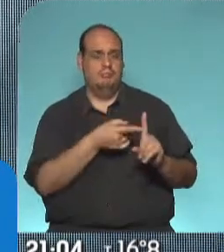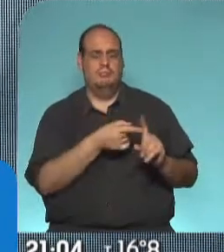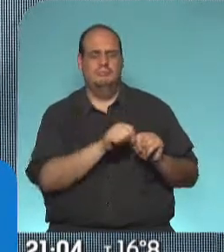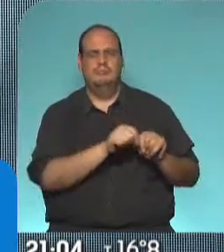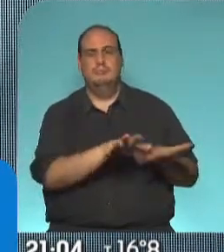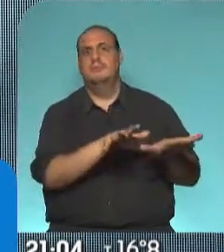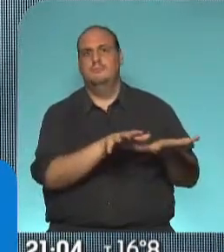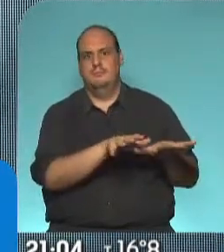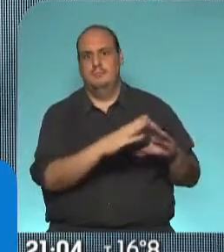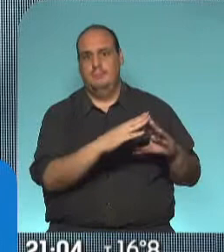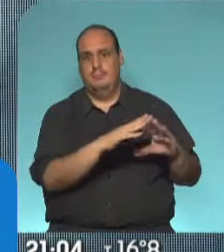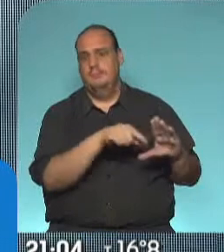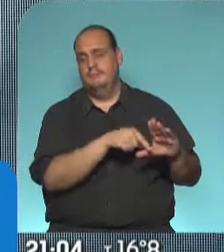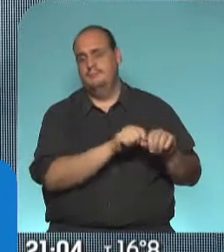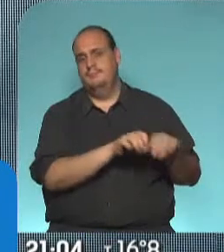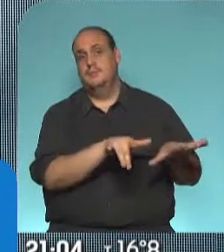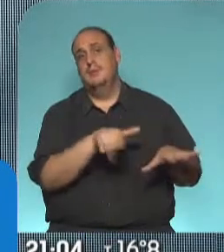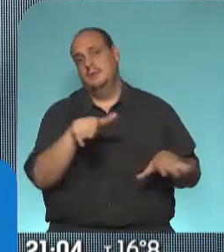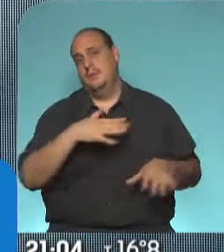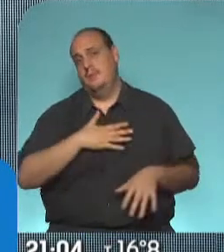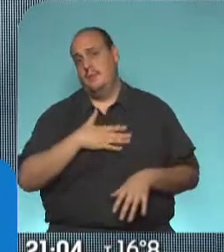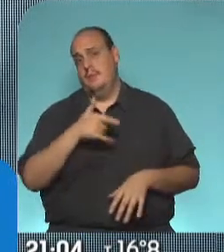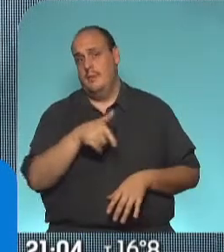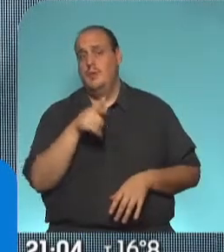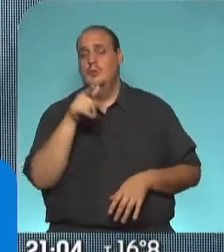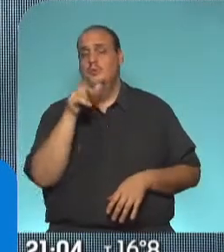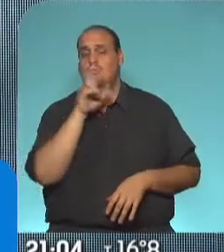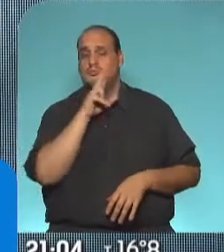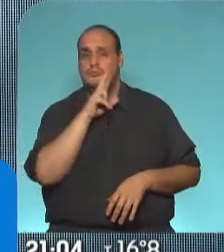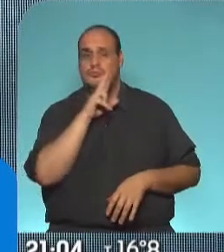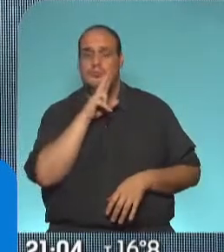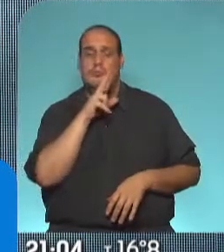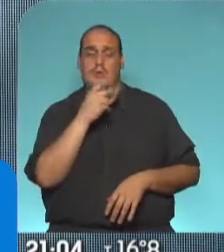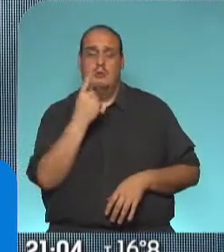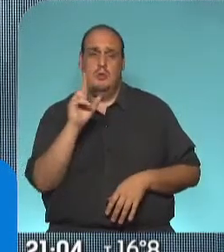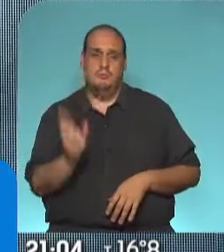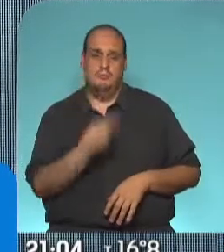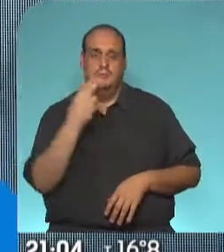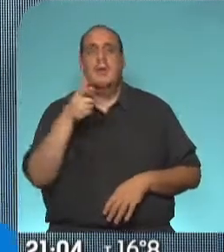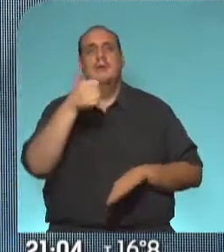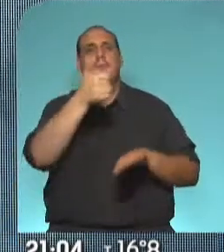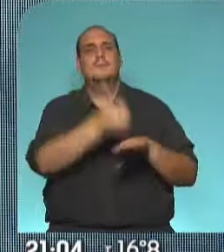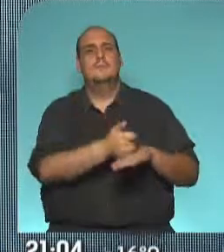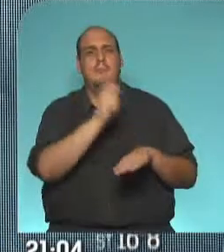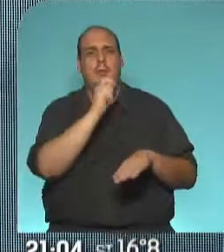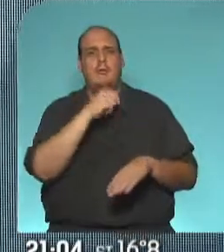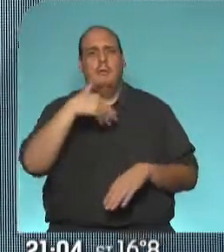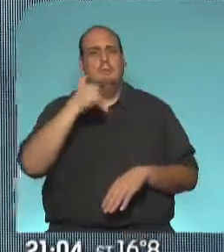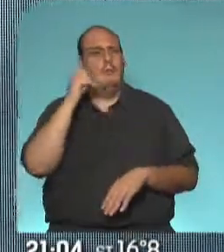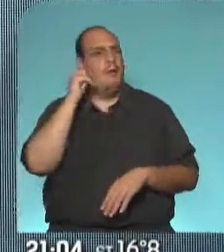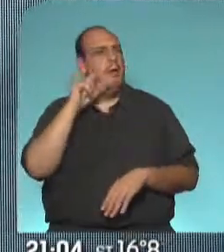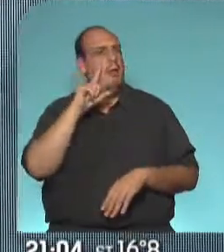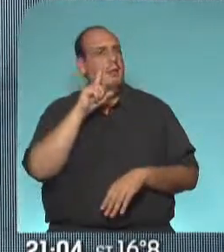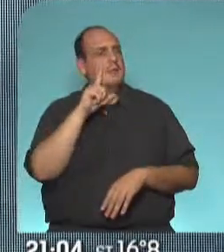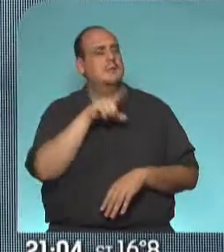tuvimos lamentablemente la noticia del fallecimiento de una segunda persona. Allí está Magalí Arens con parte